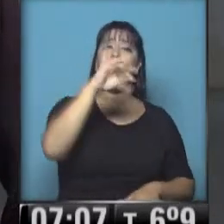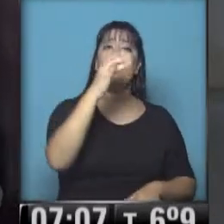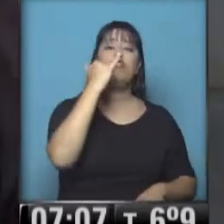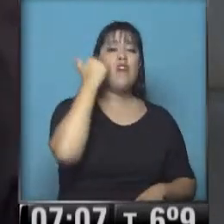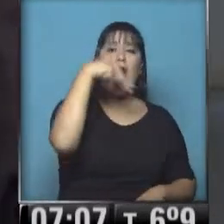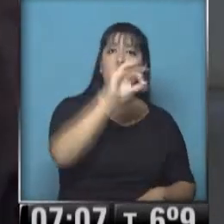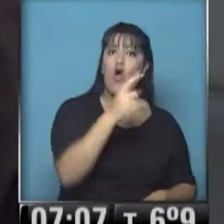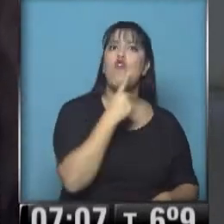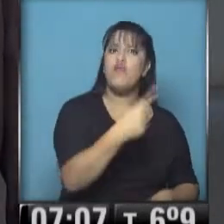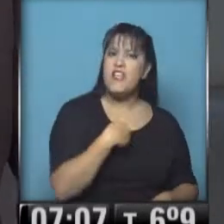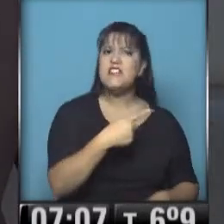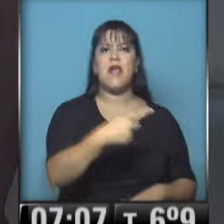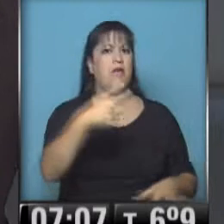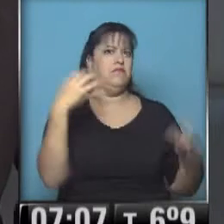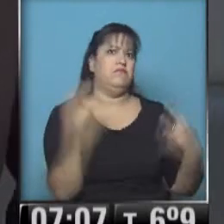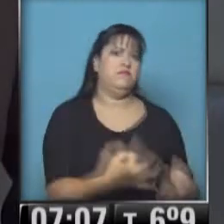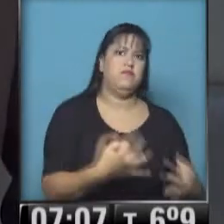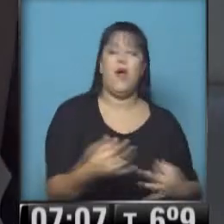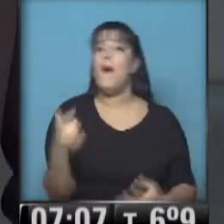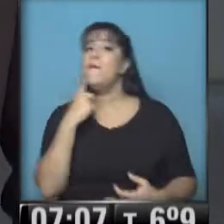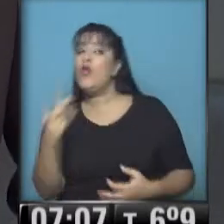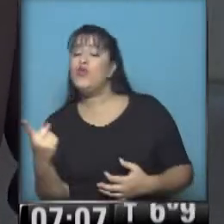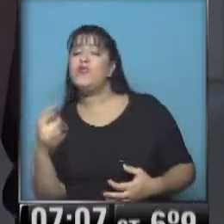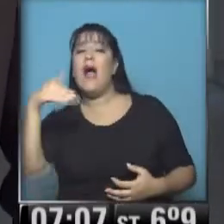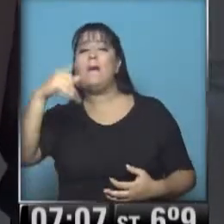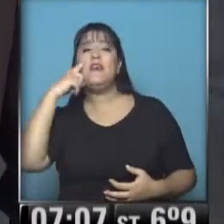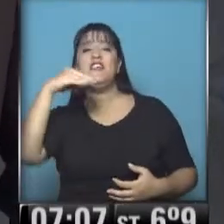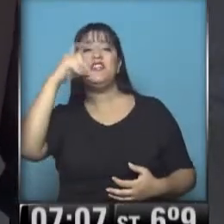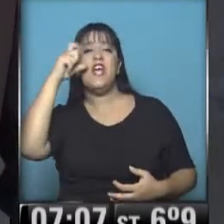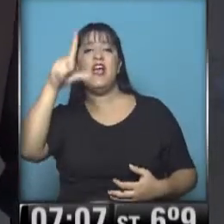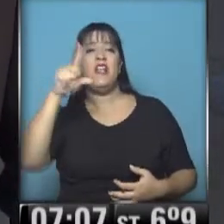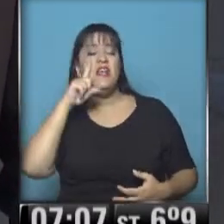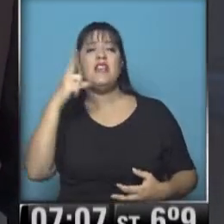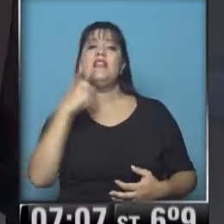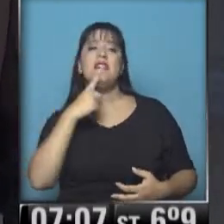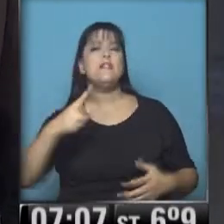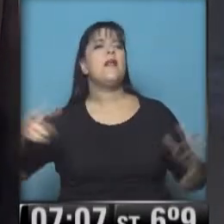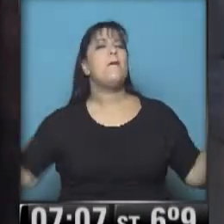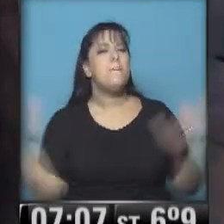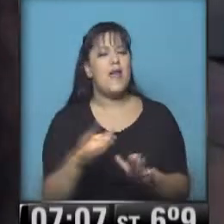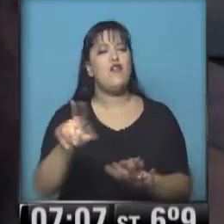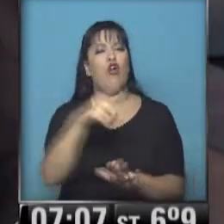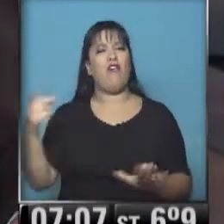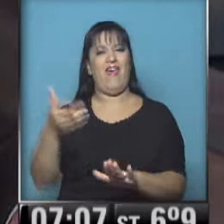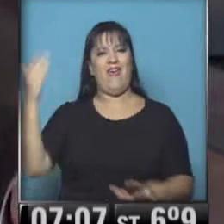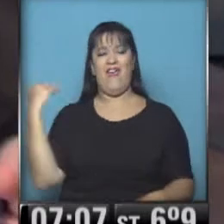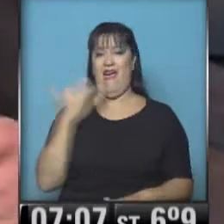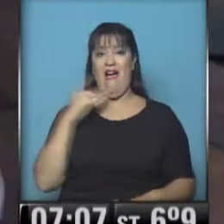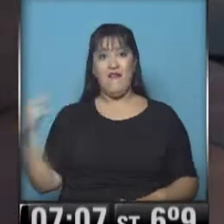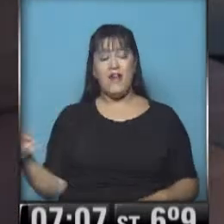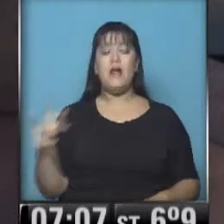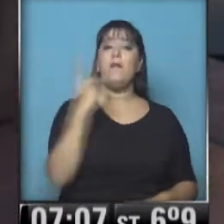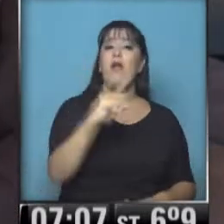extraordinario cuando le preguntan a pablo micheli dice que fue de menor acatamiento que el realizado durante el mes de abril cuando le